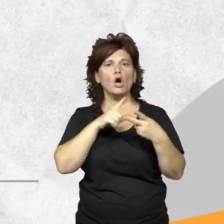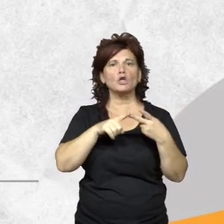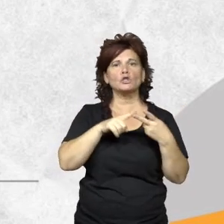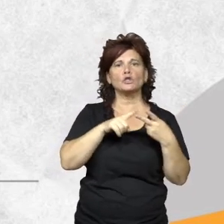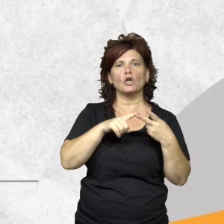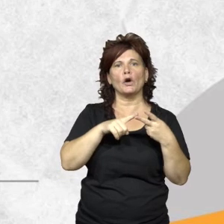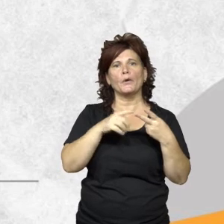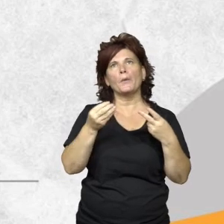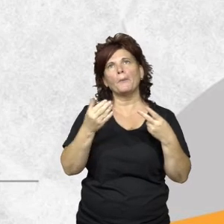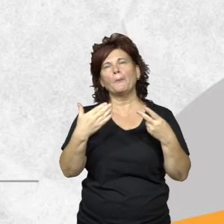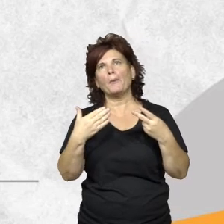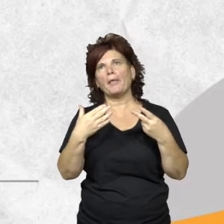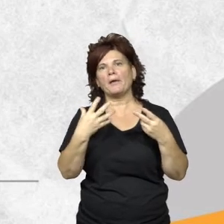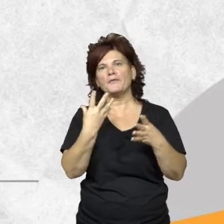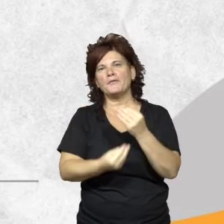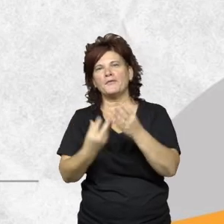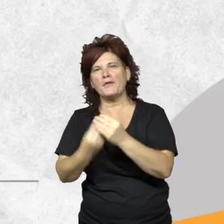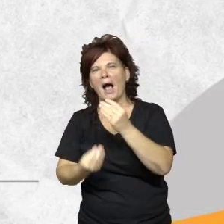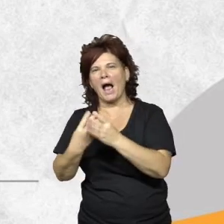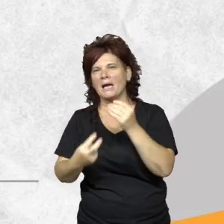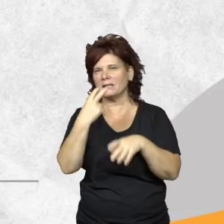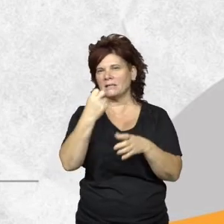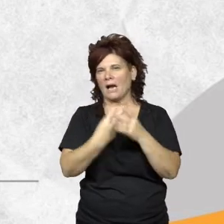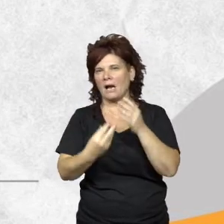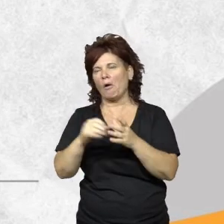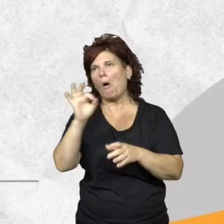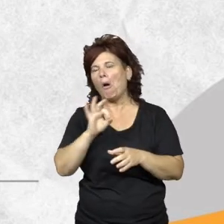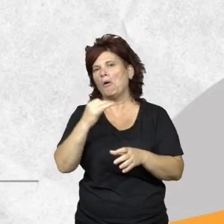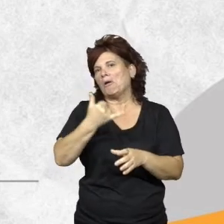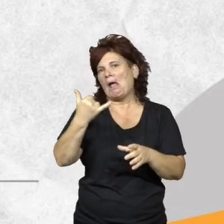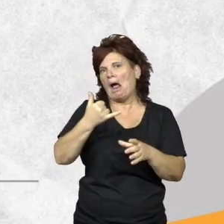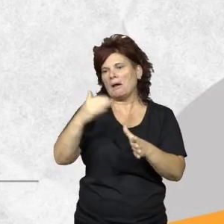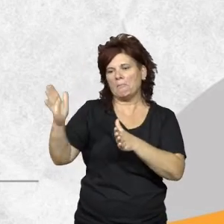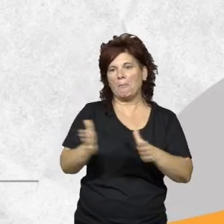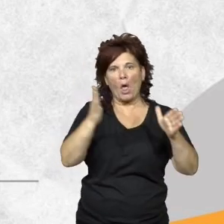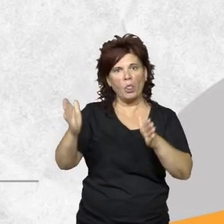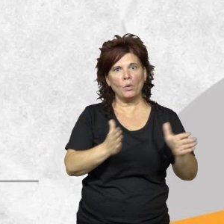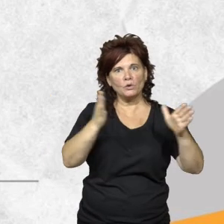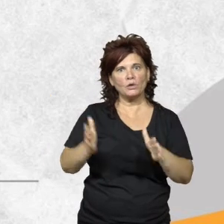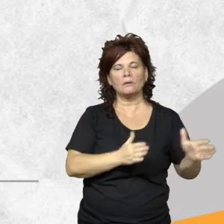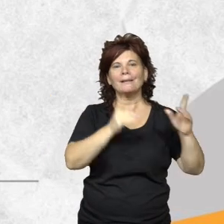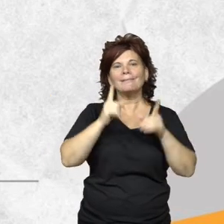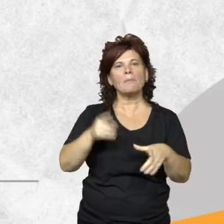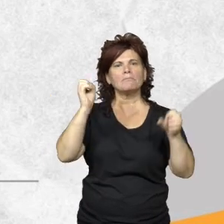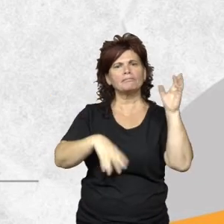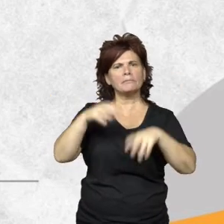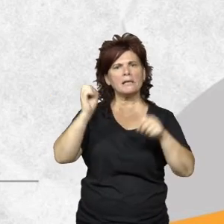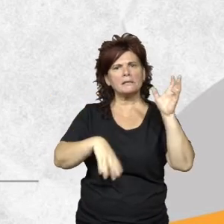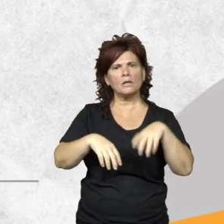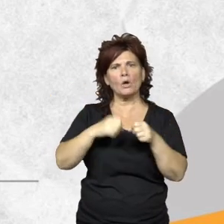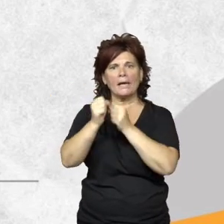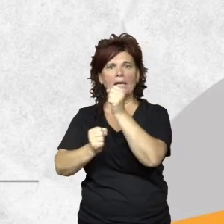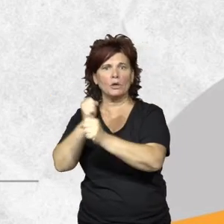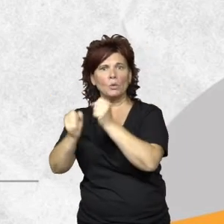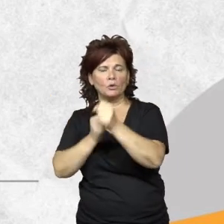baterías falladas o lo que pueda haber en esa línea de producción, y los residuos industriales que son el packaging también,